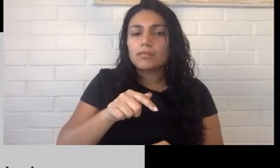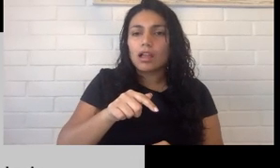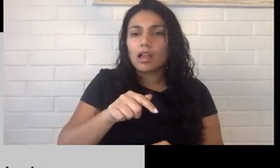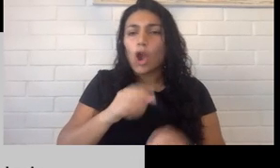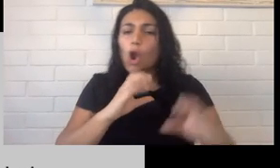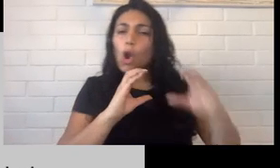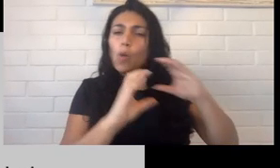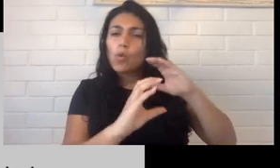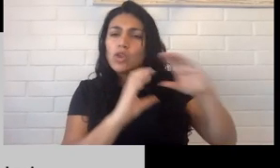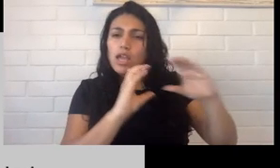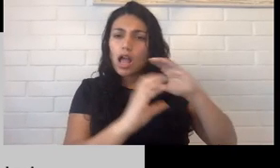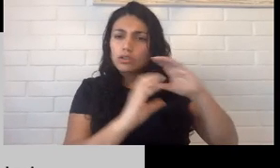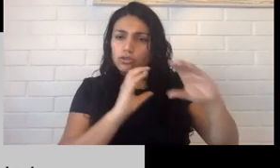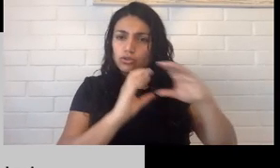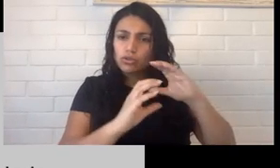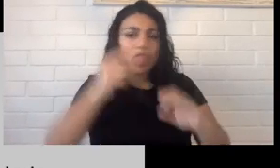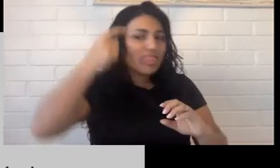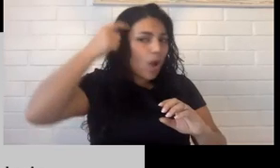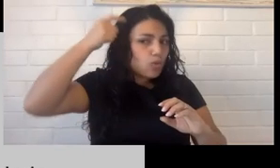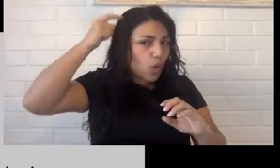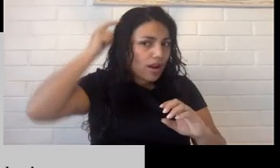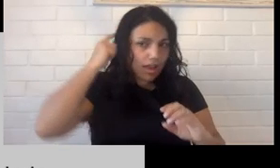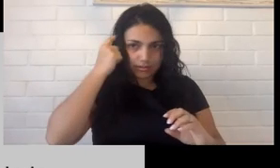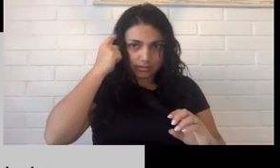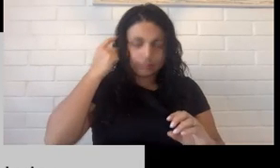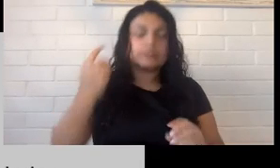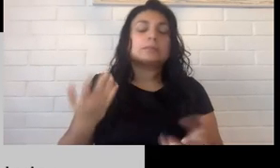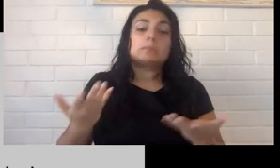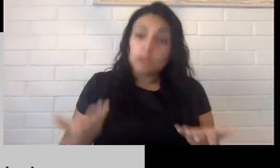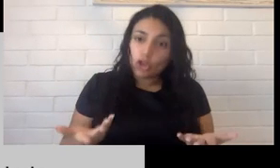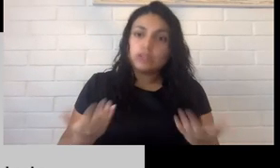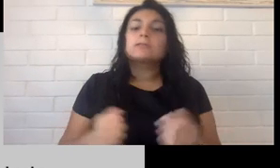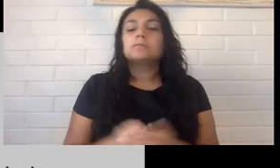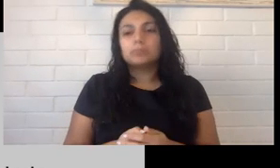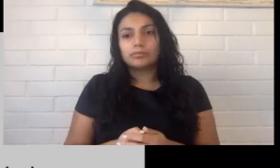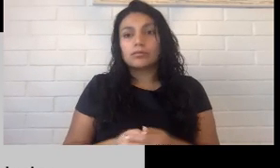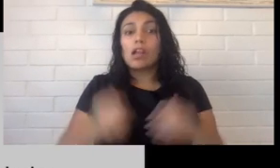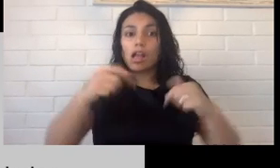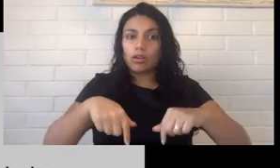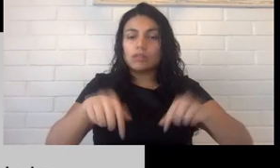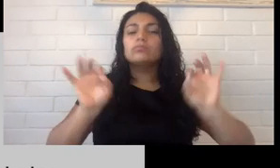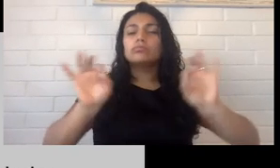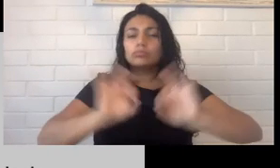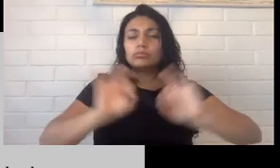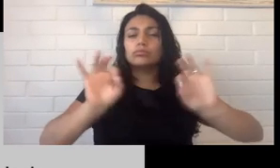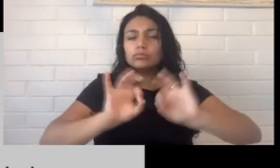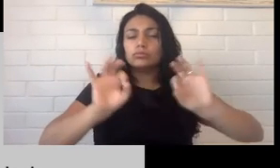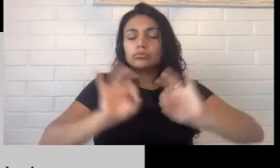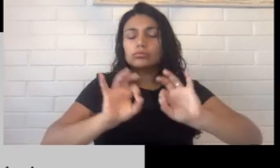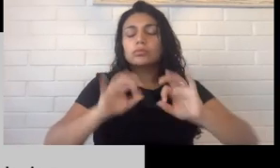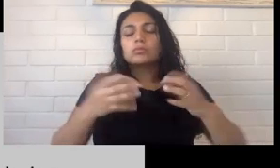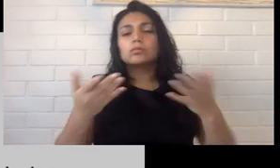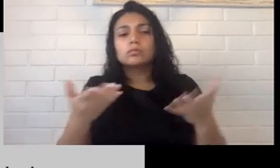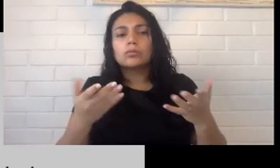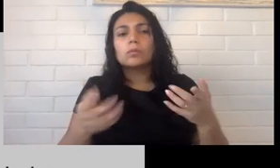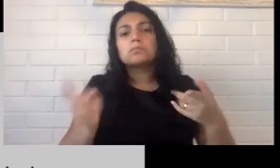la comunicación entre neuronas. Entonces, lo que vamos a estar viendo hoy día se refiere a